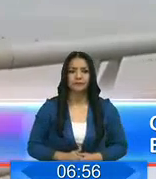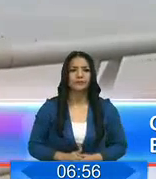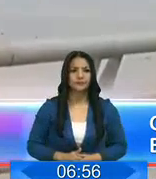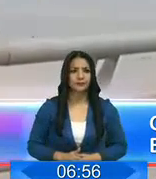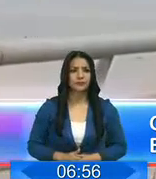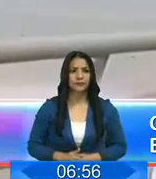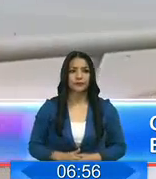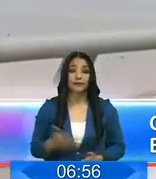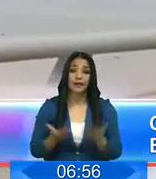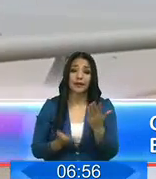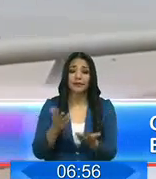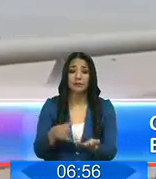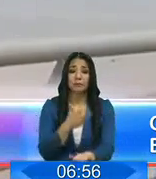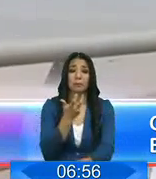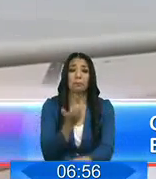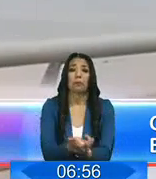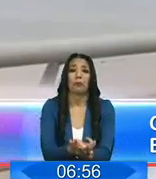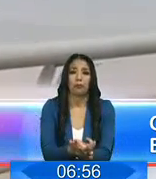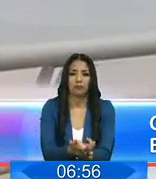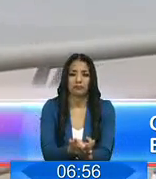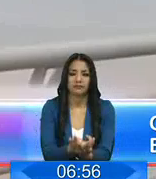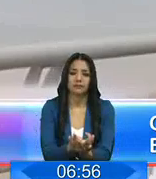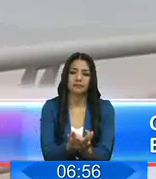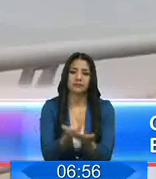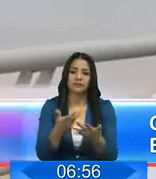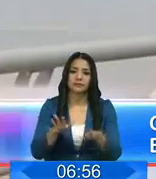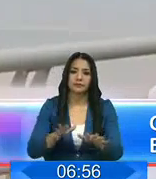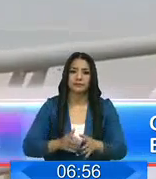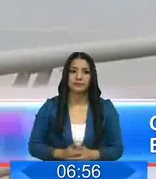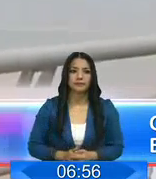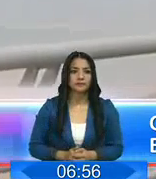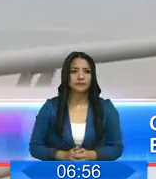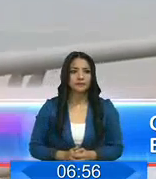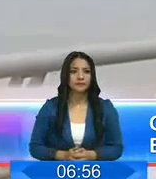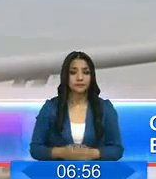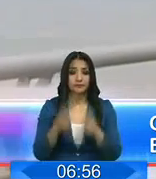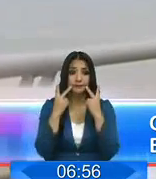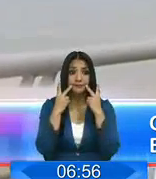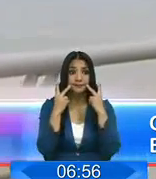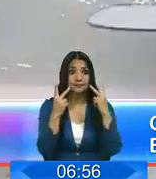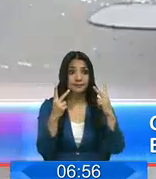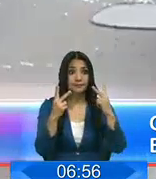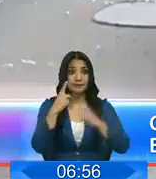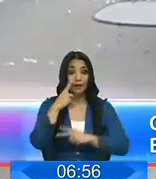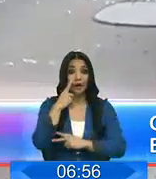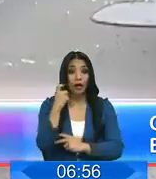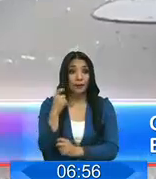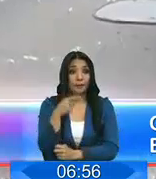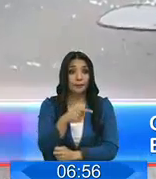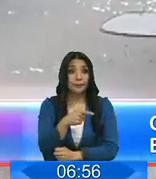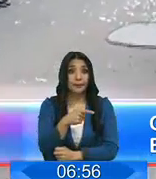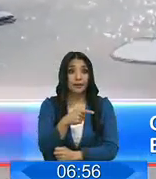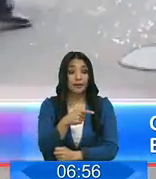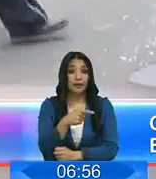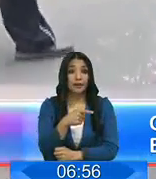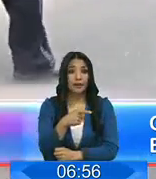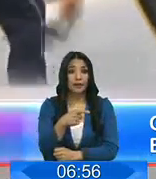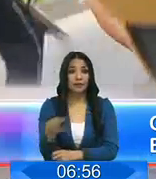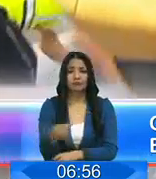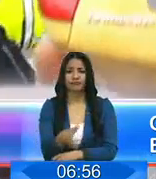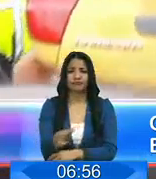es un volcamiento tres cuartos, ya que se puede presumir que el caballero ha perdido